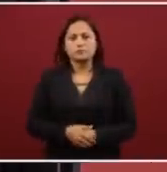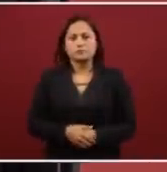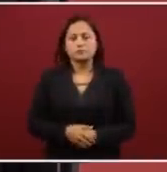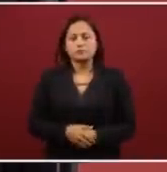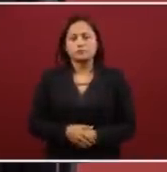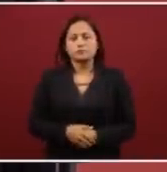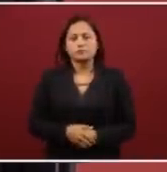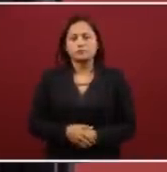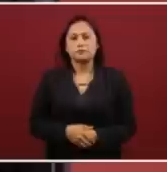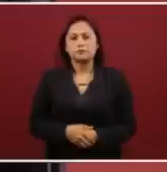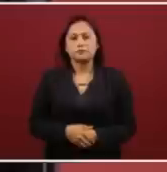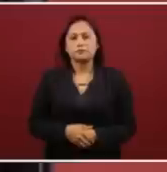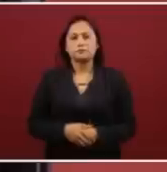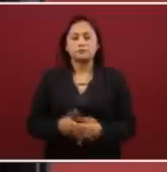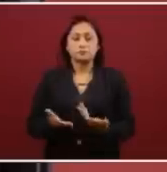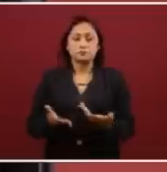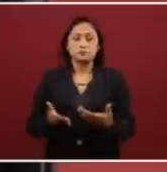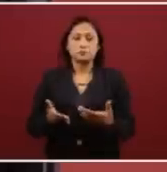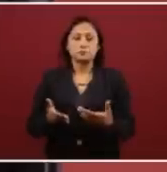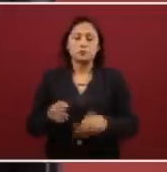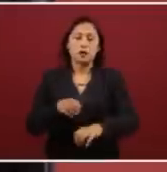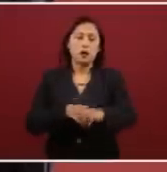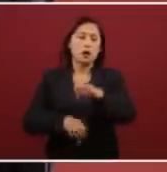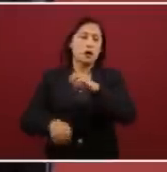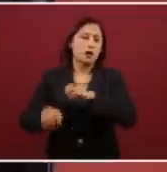quienes laboran en una